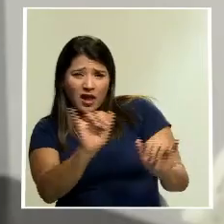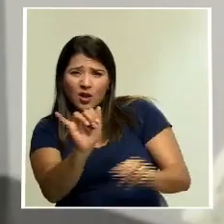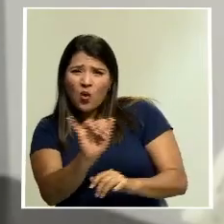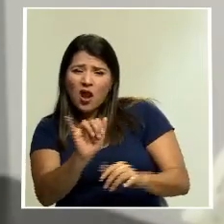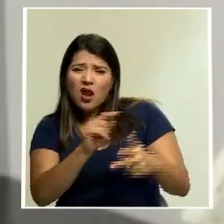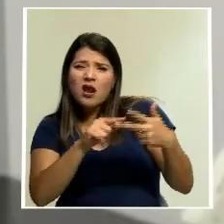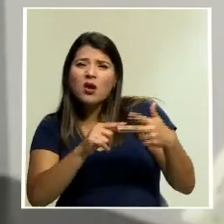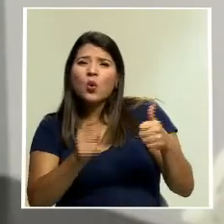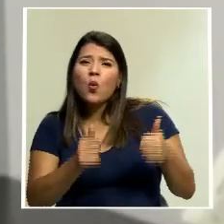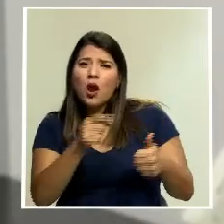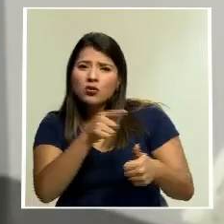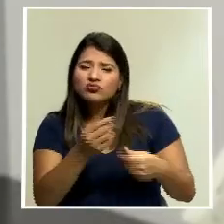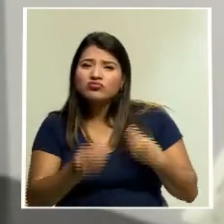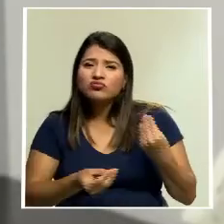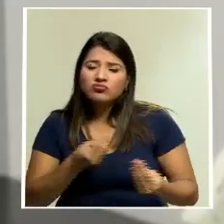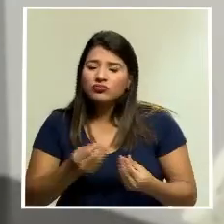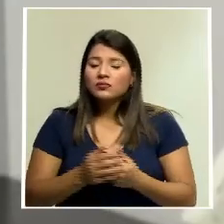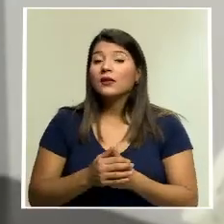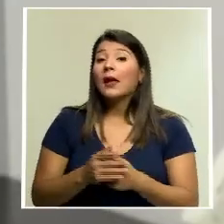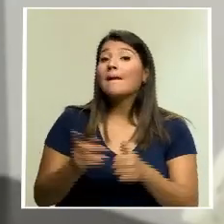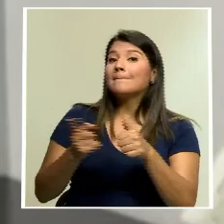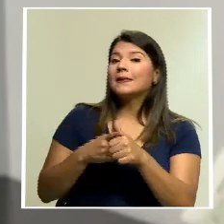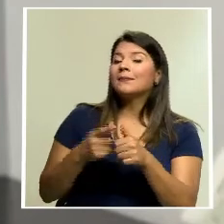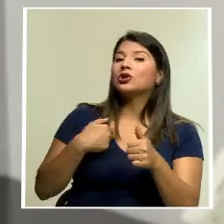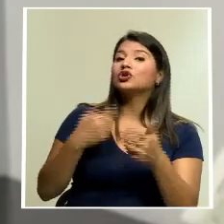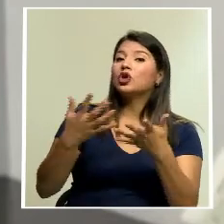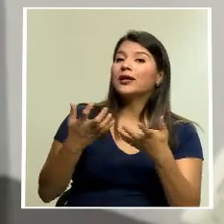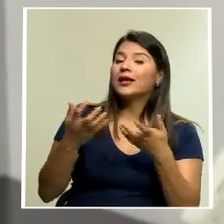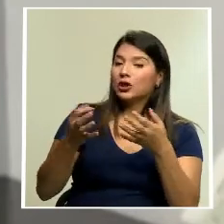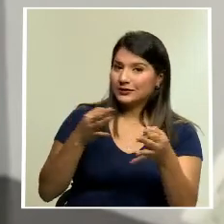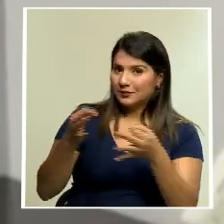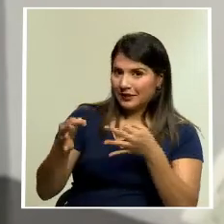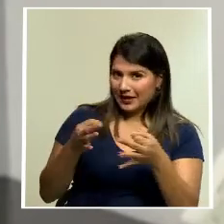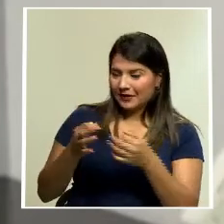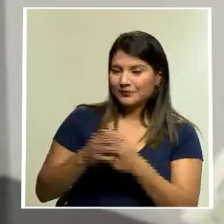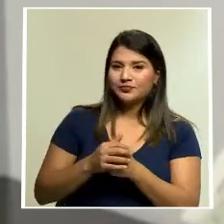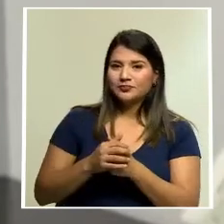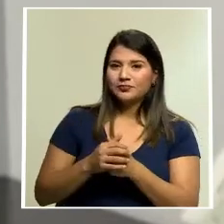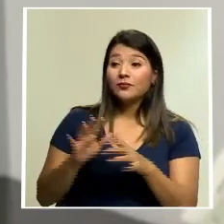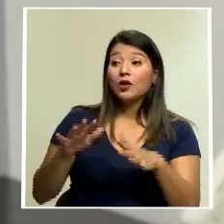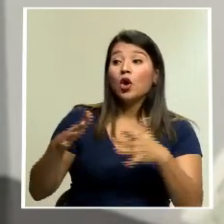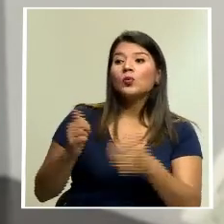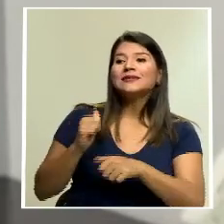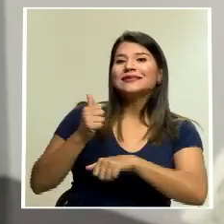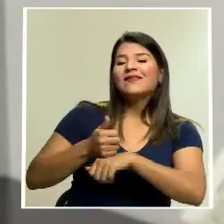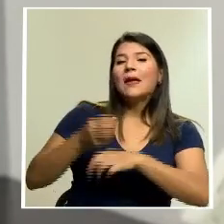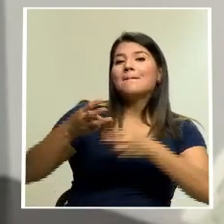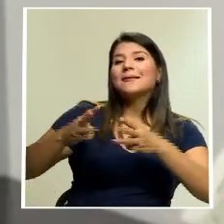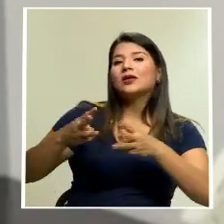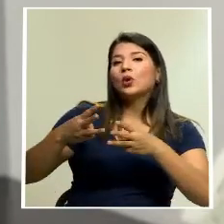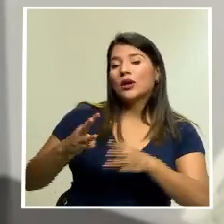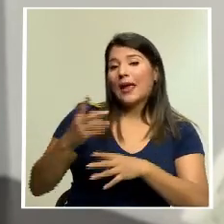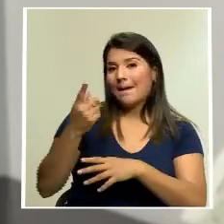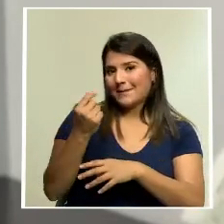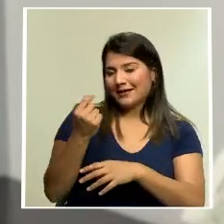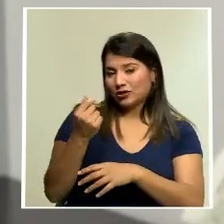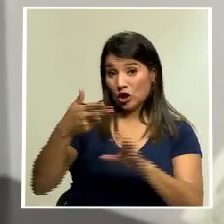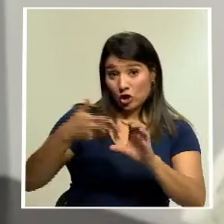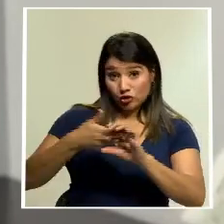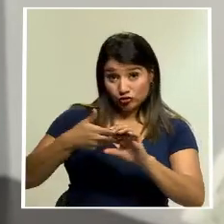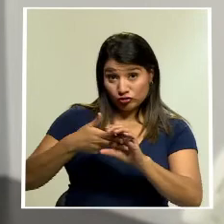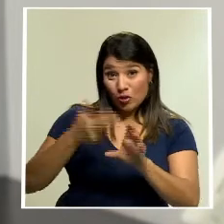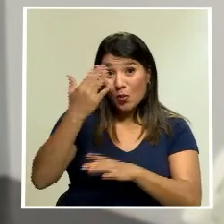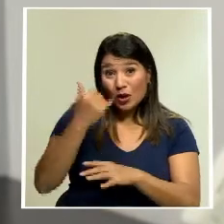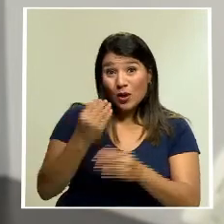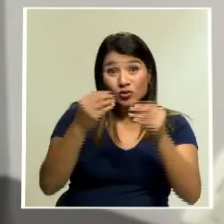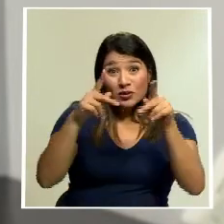Vamos a ver, lo primero que me gustaría aclarar es cómo se calcula el precio de los combustibles, porque mucha gente